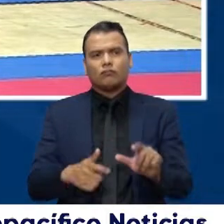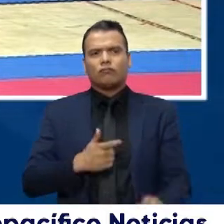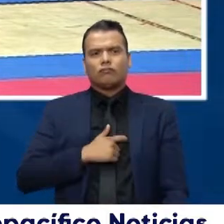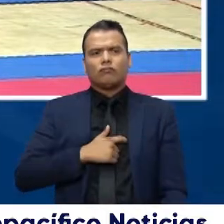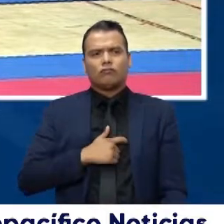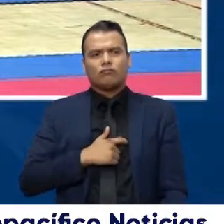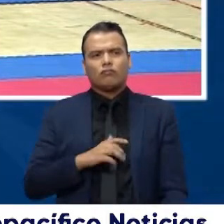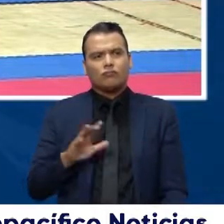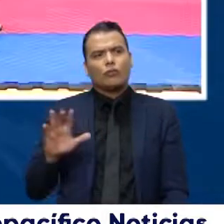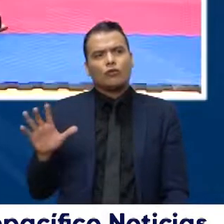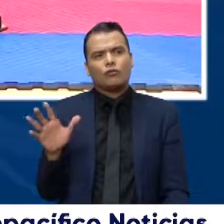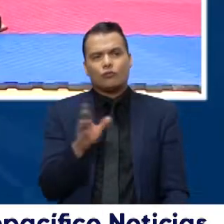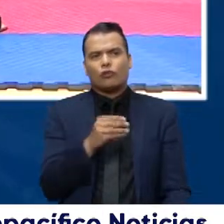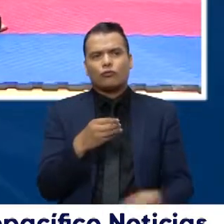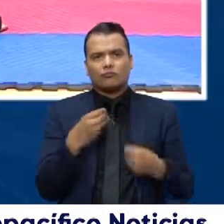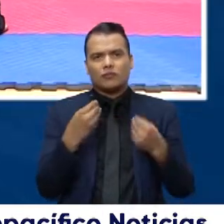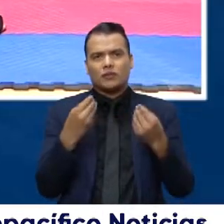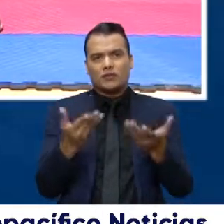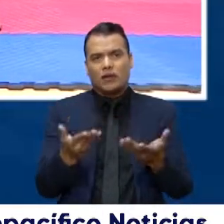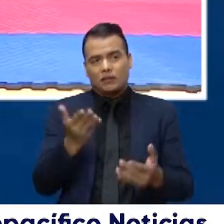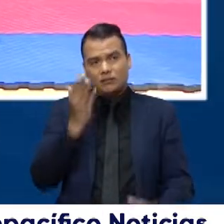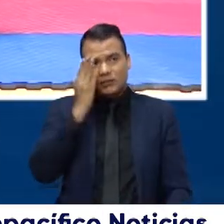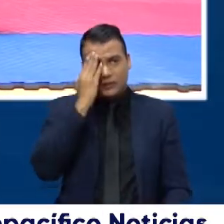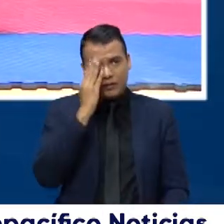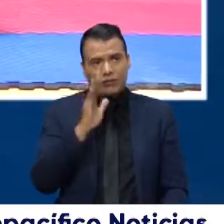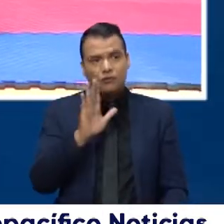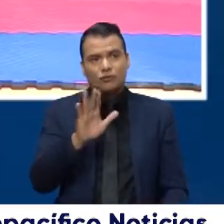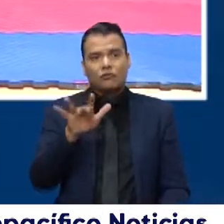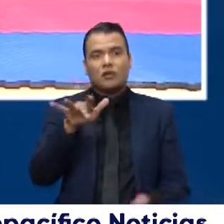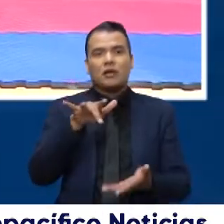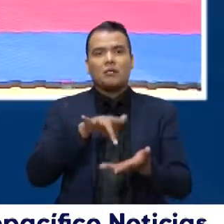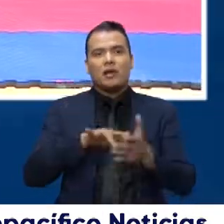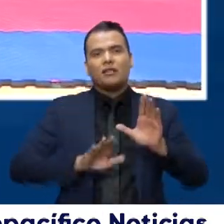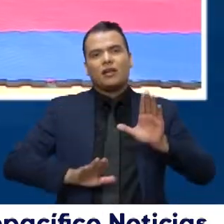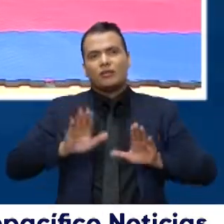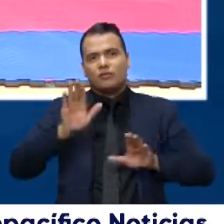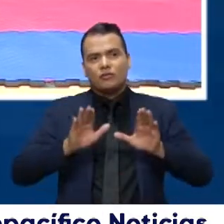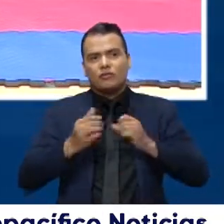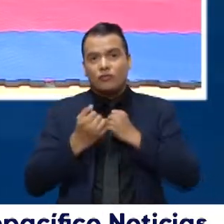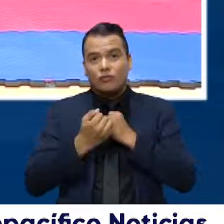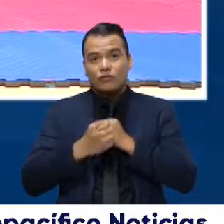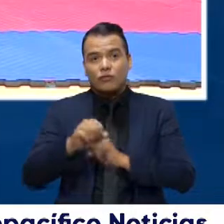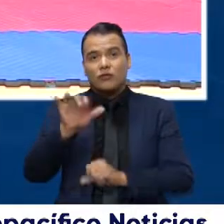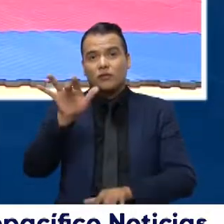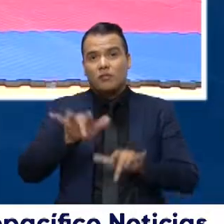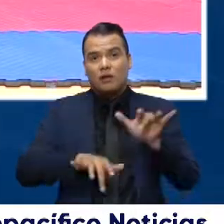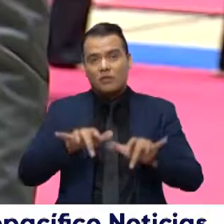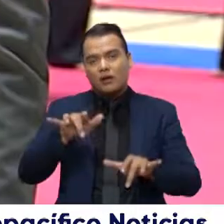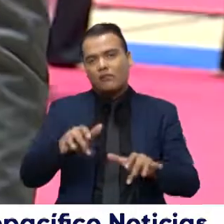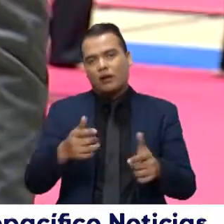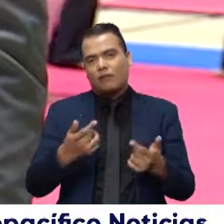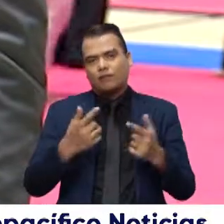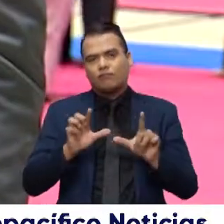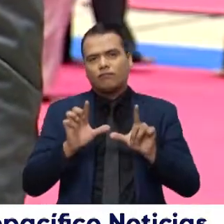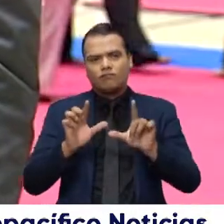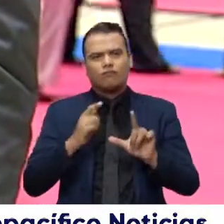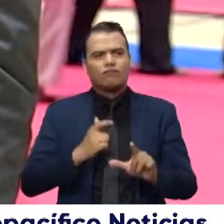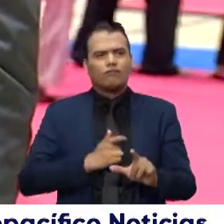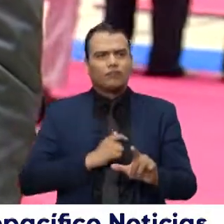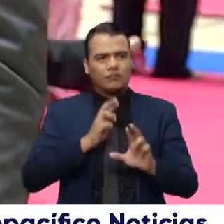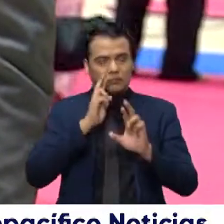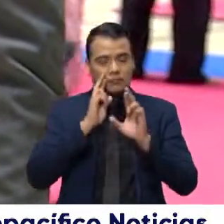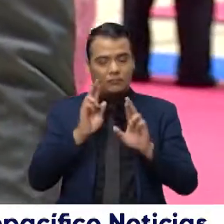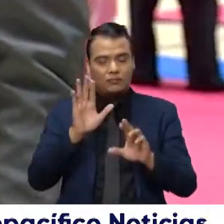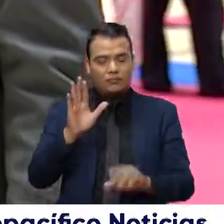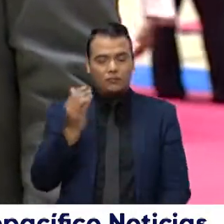reciben su diploma también. Es un reconocimiento a la participación y al esfuerzo por asistir y participar en el evento. Gracias, Mauricio.